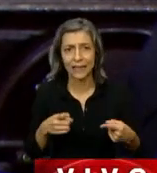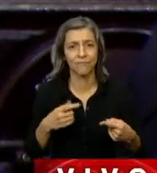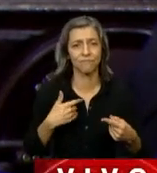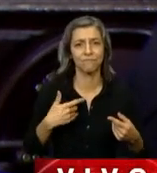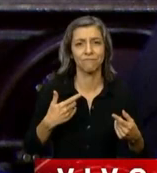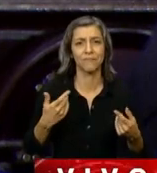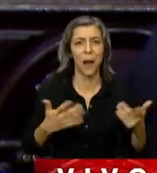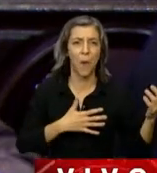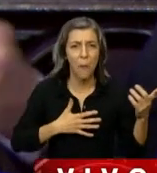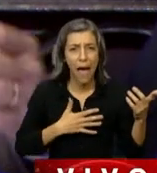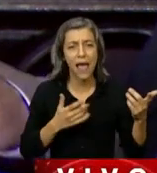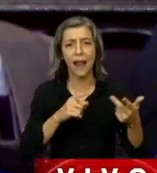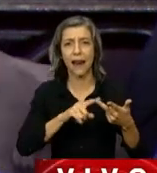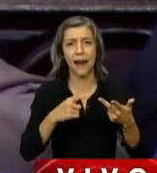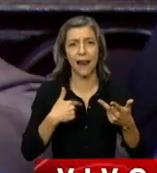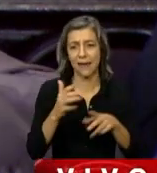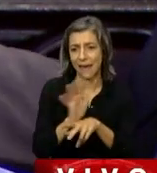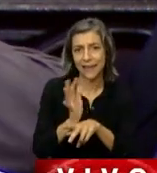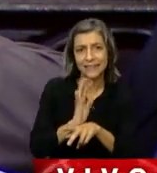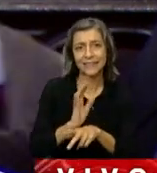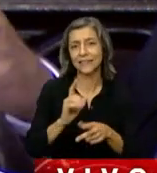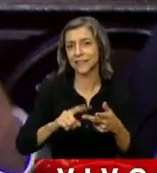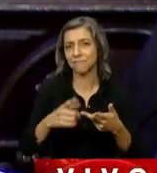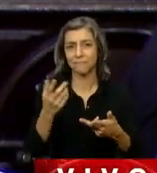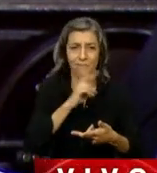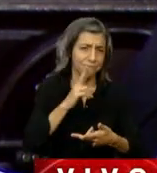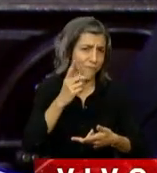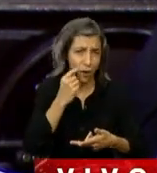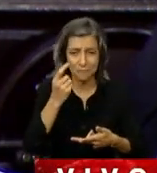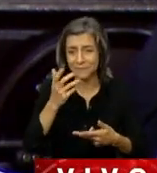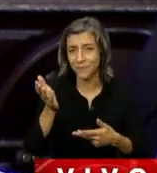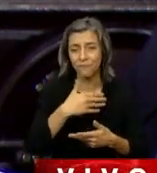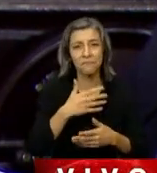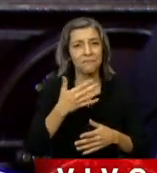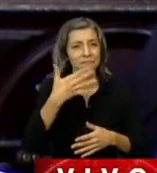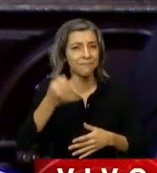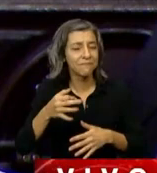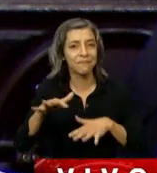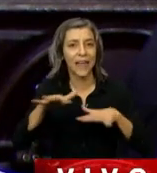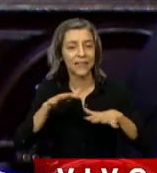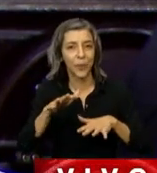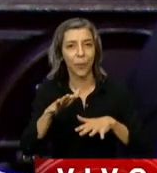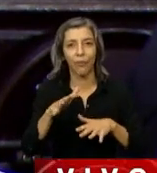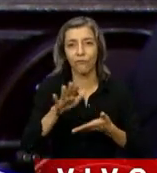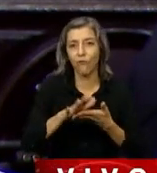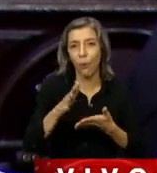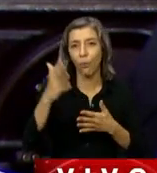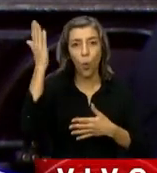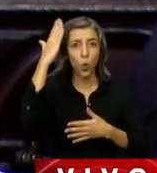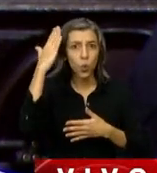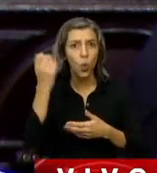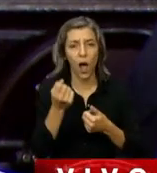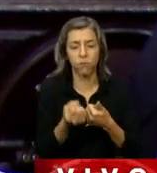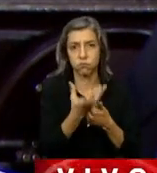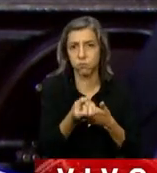bailarines. La verdad que Salta, actrices, actores, la verdad que tenemos una actividad cultural maravillosa y que